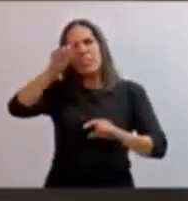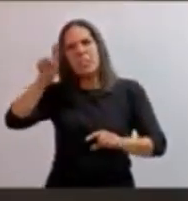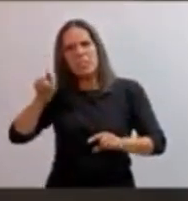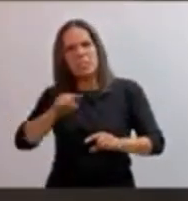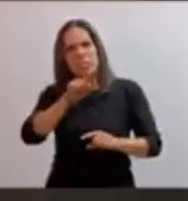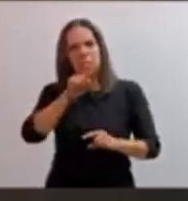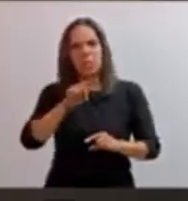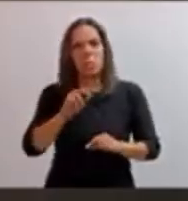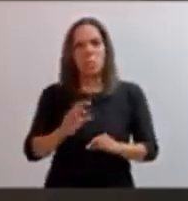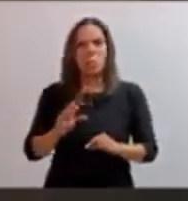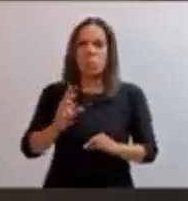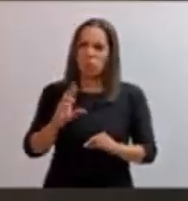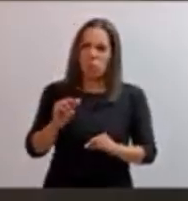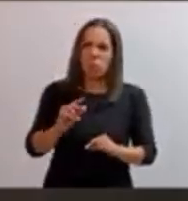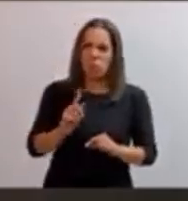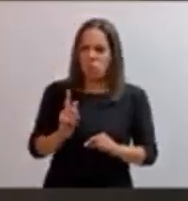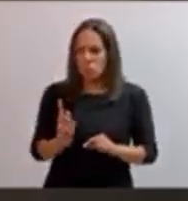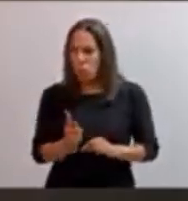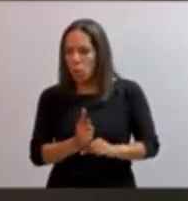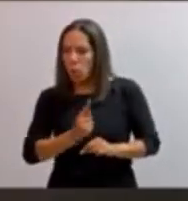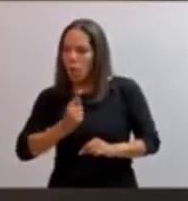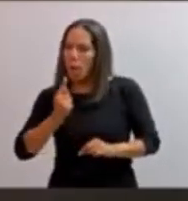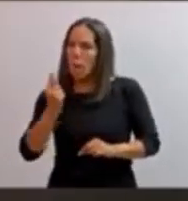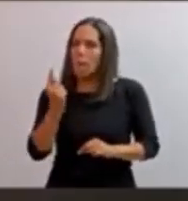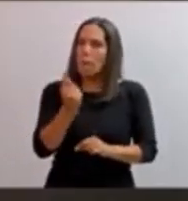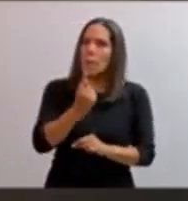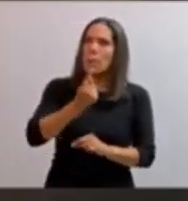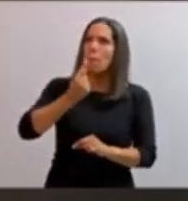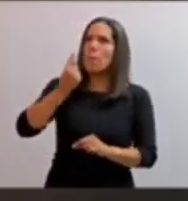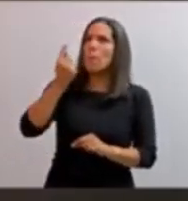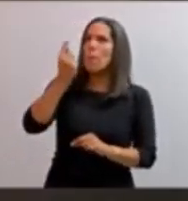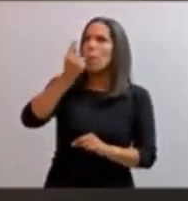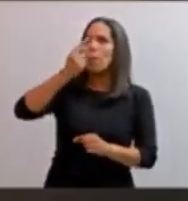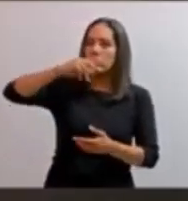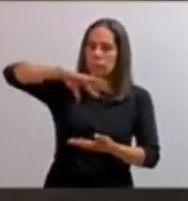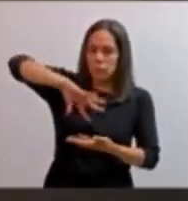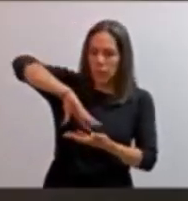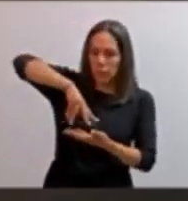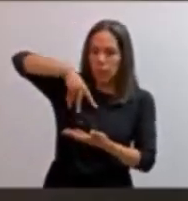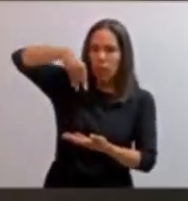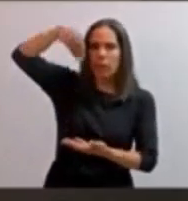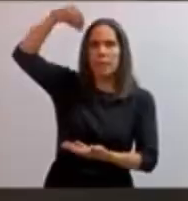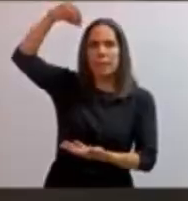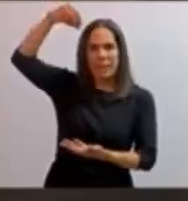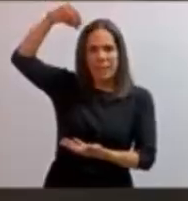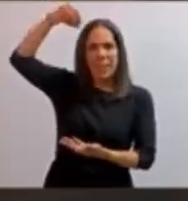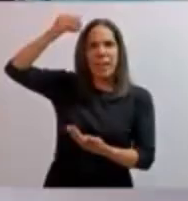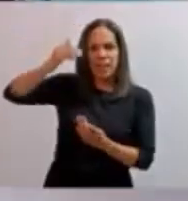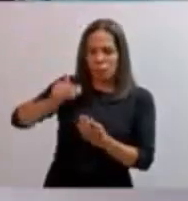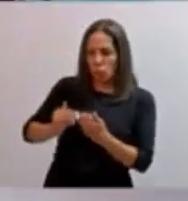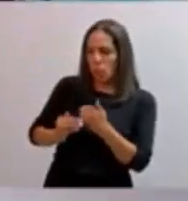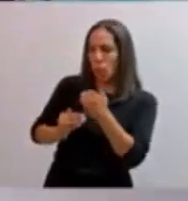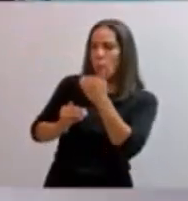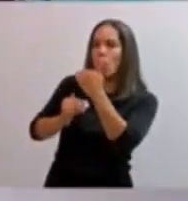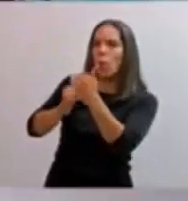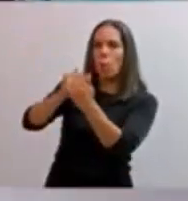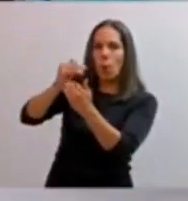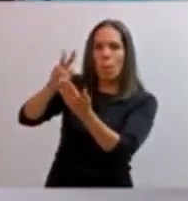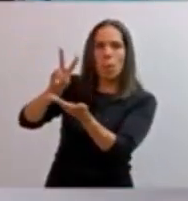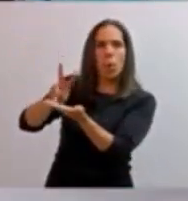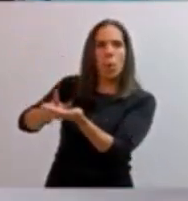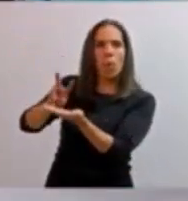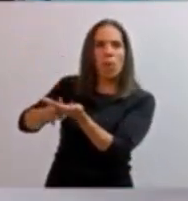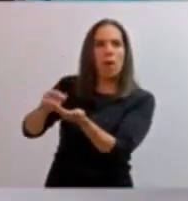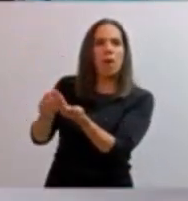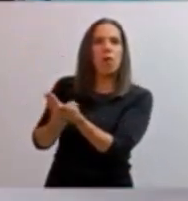espirales que van dando pues esta estos procesos de resignificar lo que